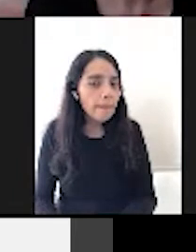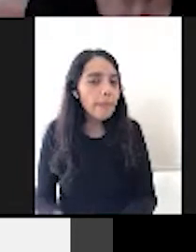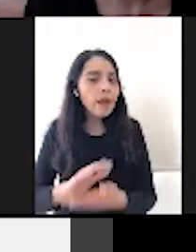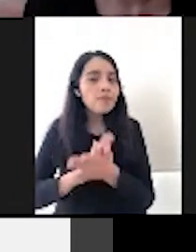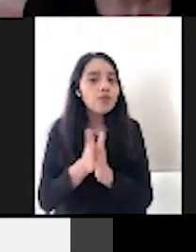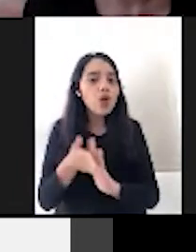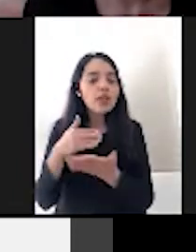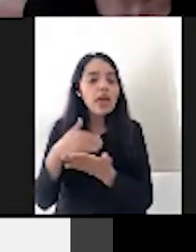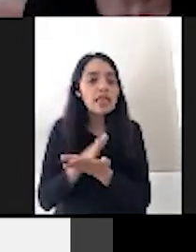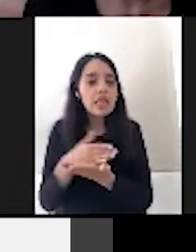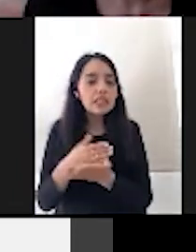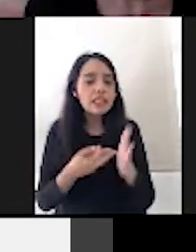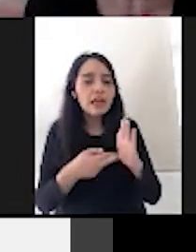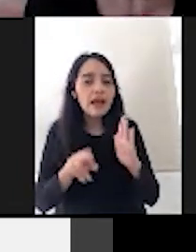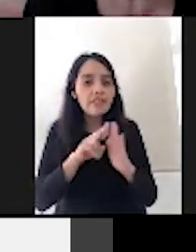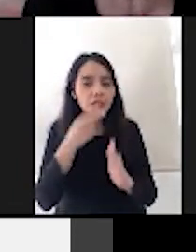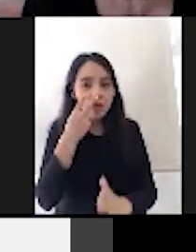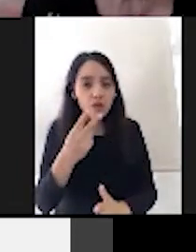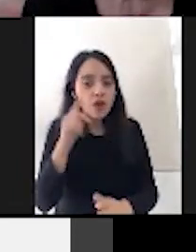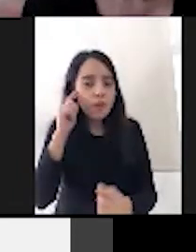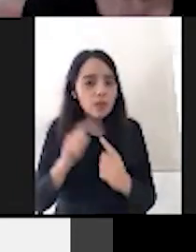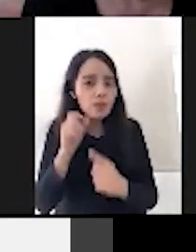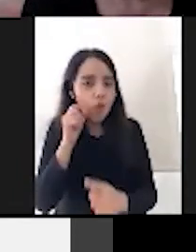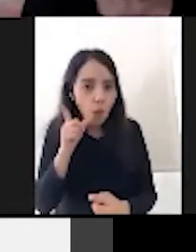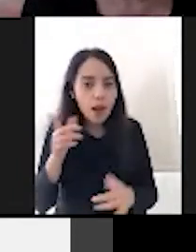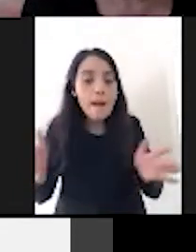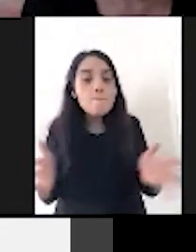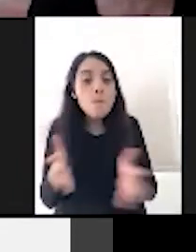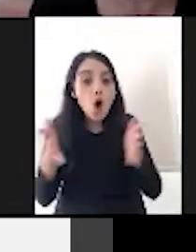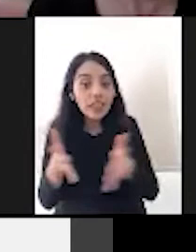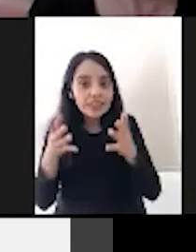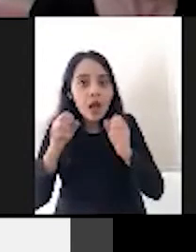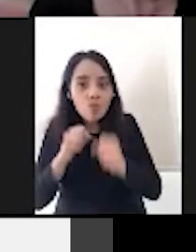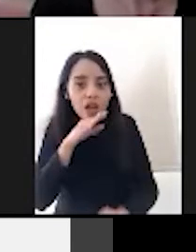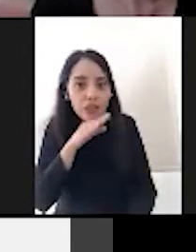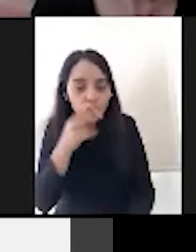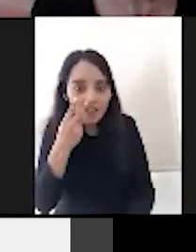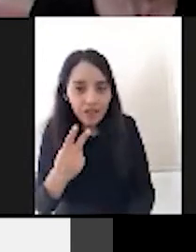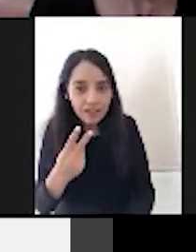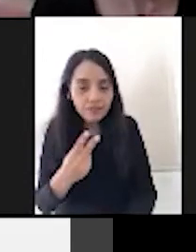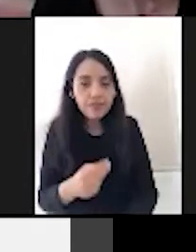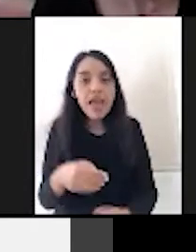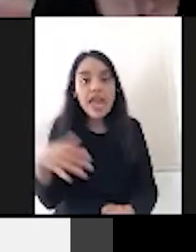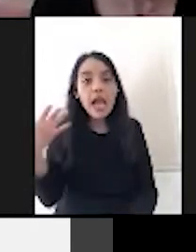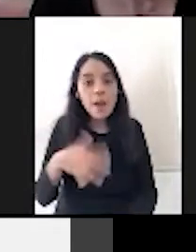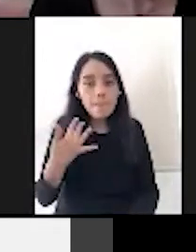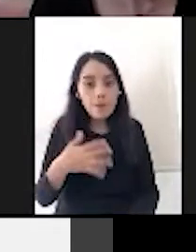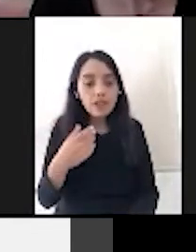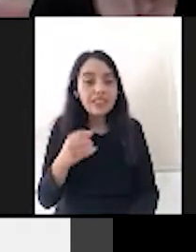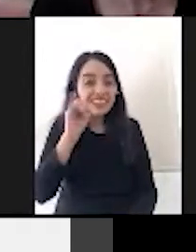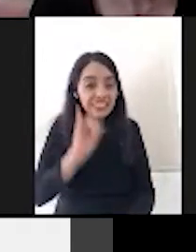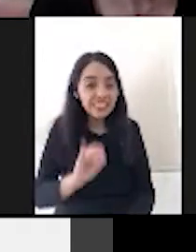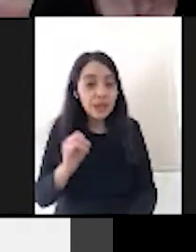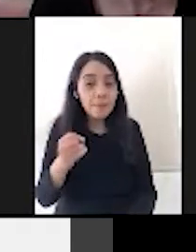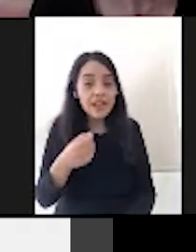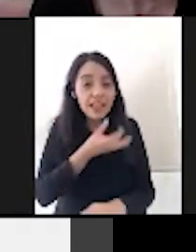visual remanente o residual, ¿no? Es importante considerar que siempre que hablemos de una persona con un impedimento visual, existe una